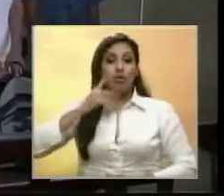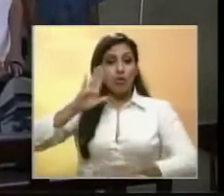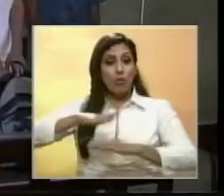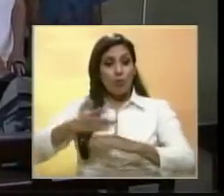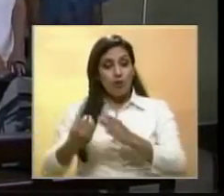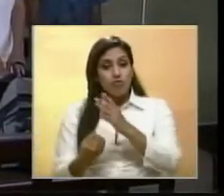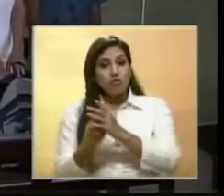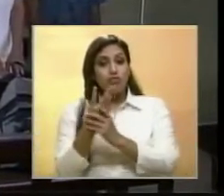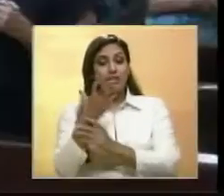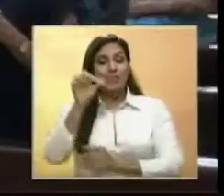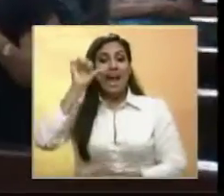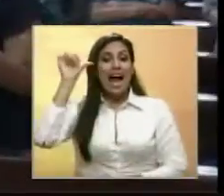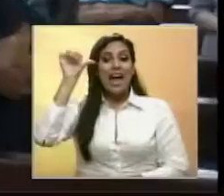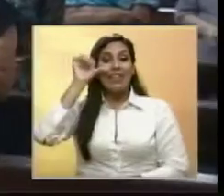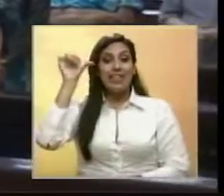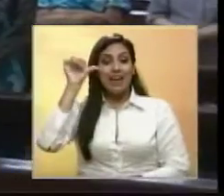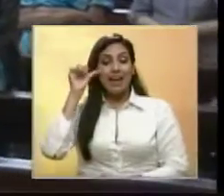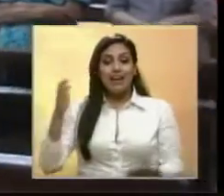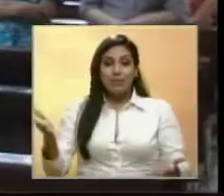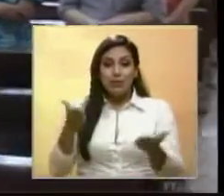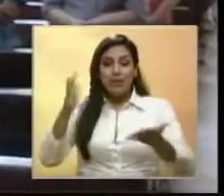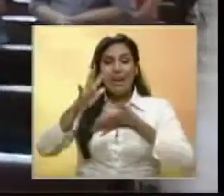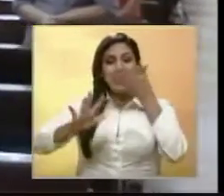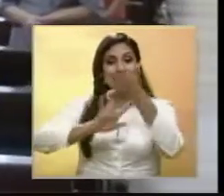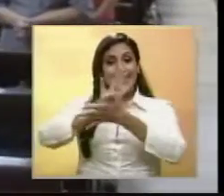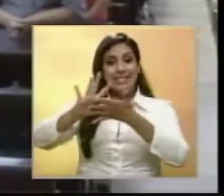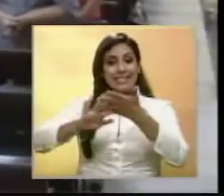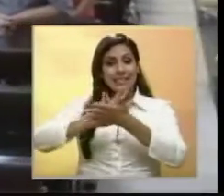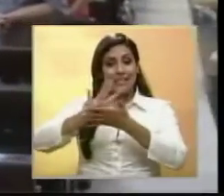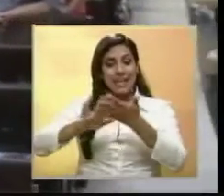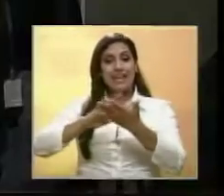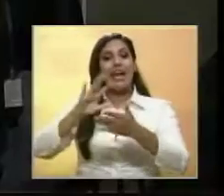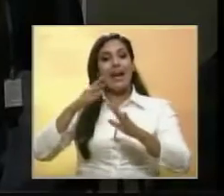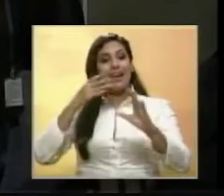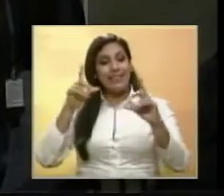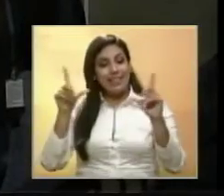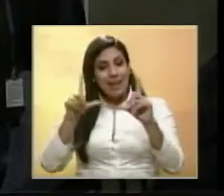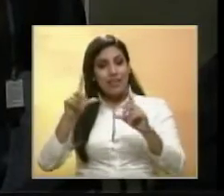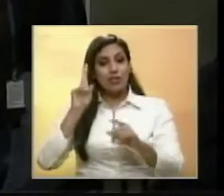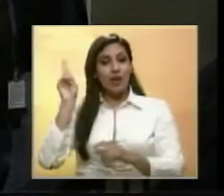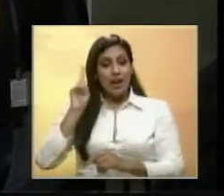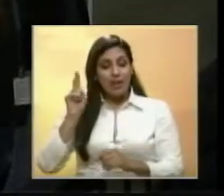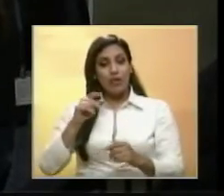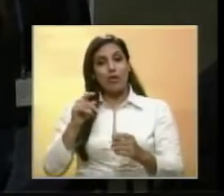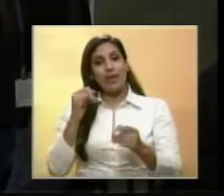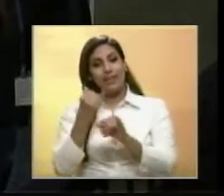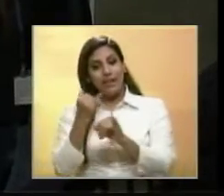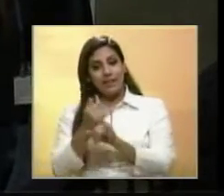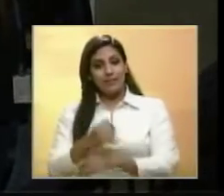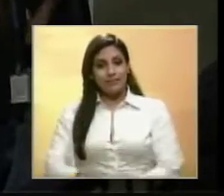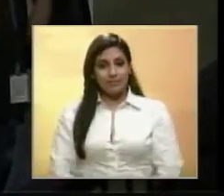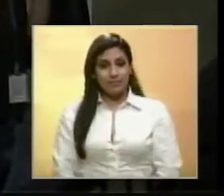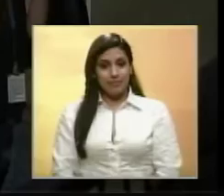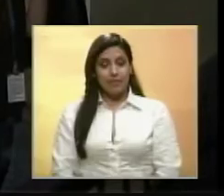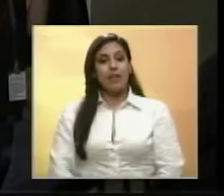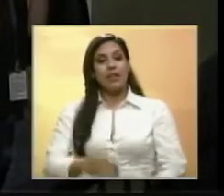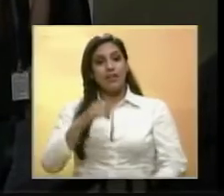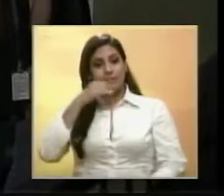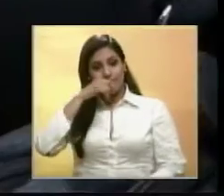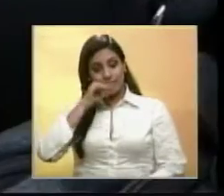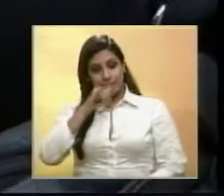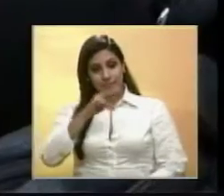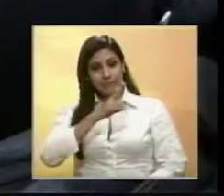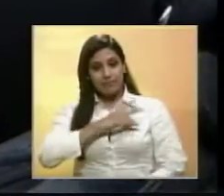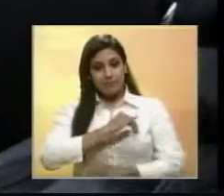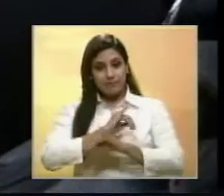la Fundación Adriana Urquiola, impulsando el lenguaje de señas en los medios audiovisuales y redes sociales. Euclides